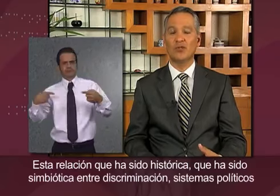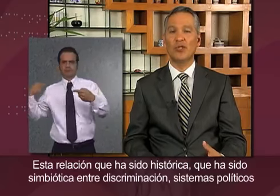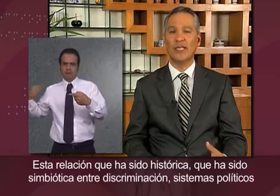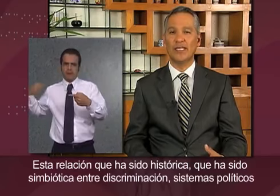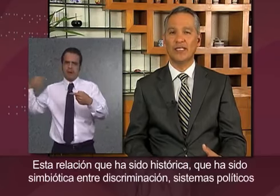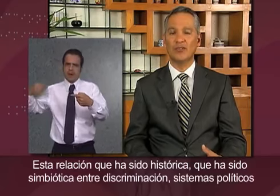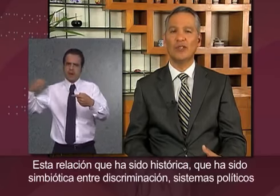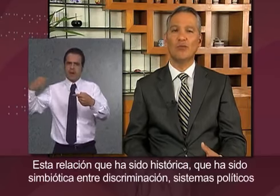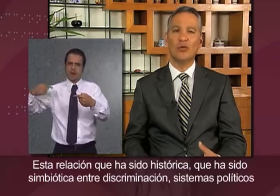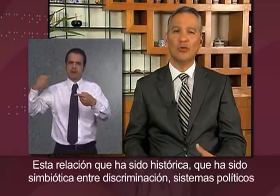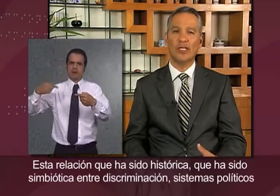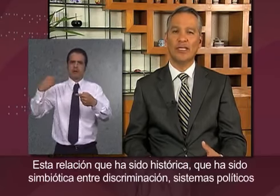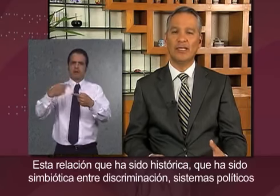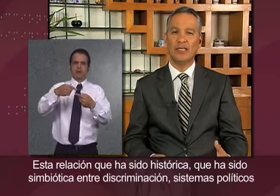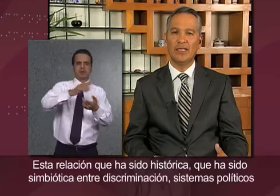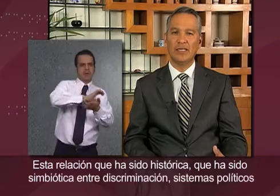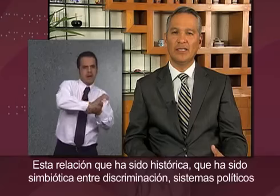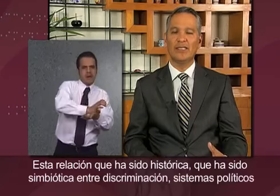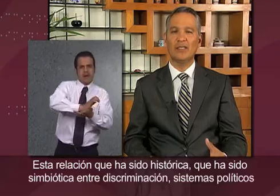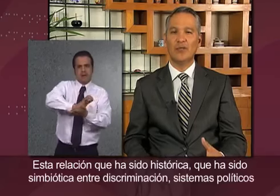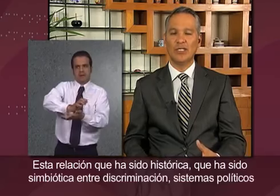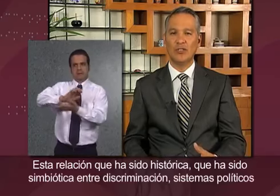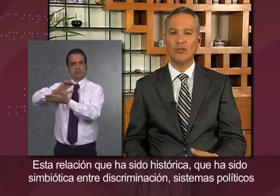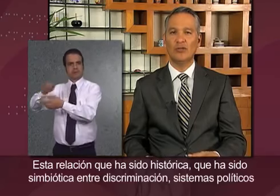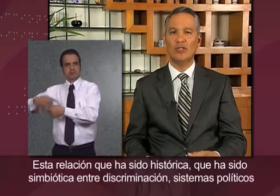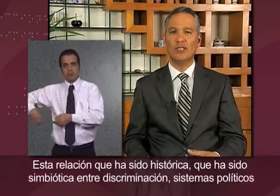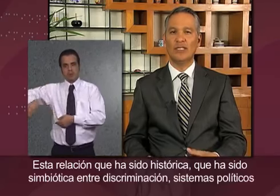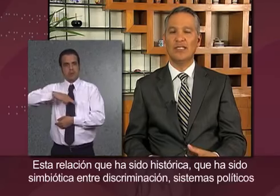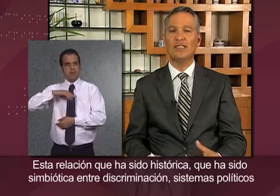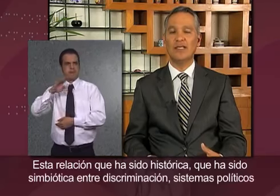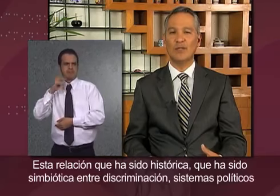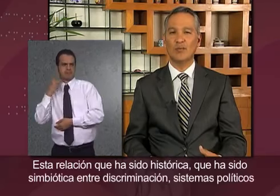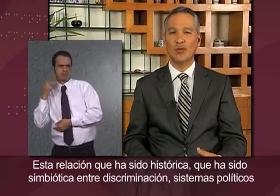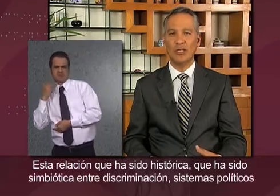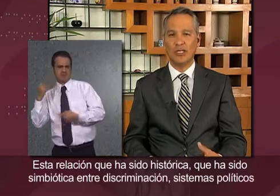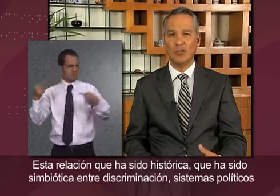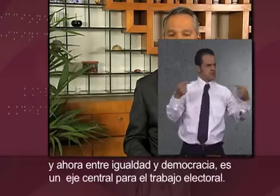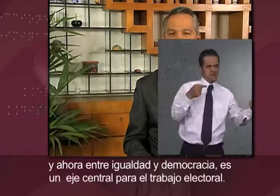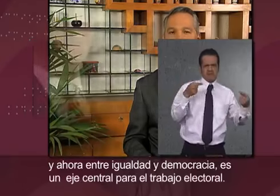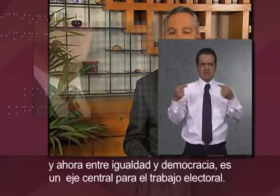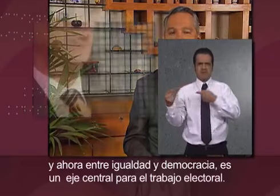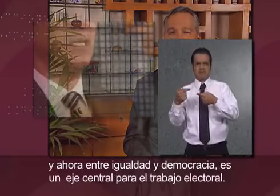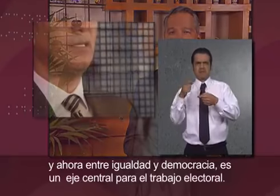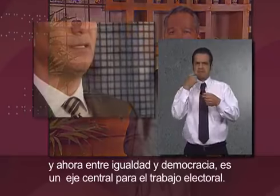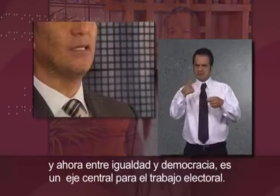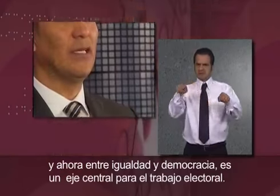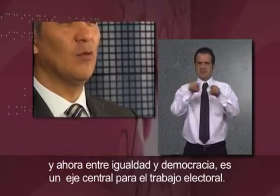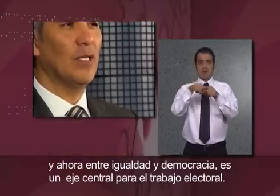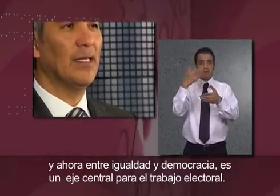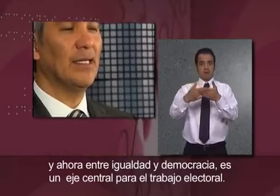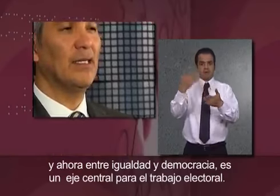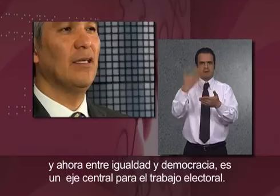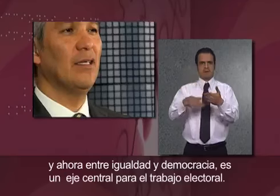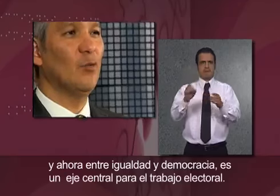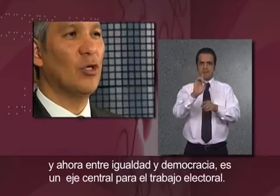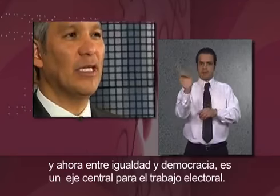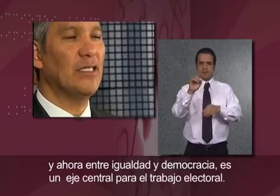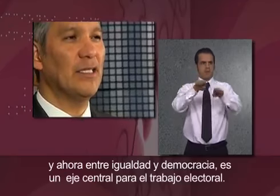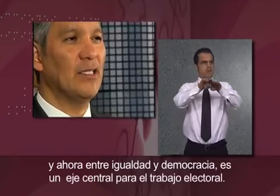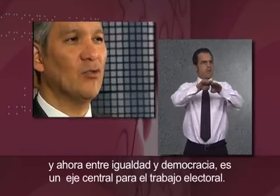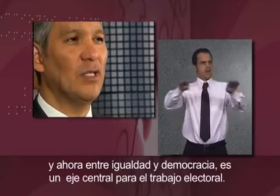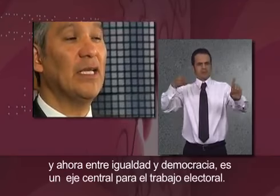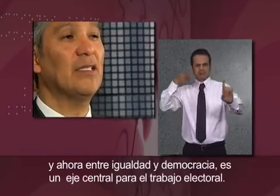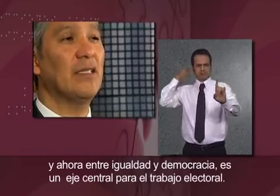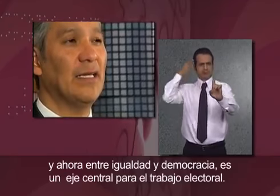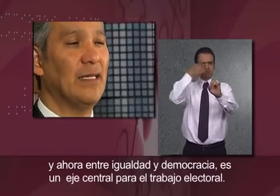sido histórica, que ha sido simbiótica entre discriminación, sistemas políticos y ahora entre igualdad y